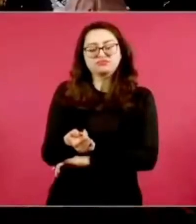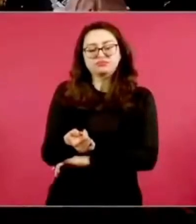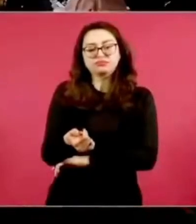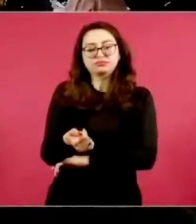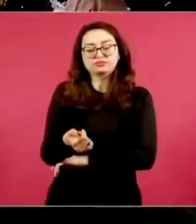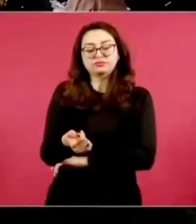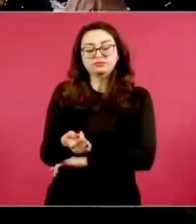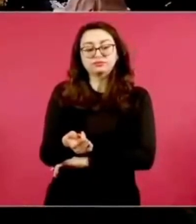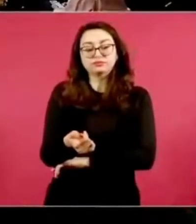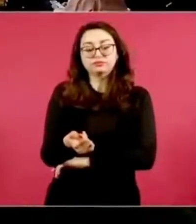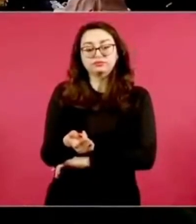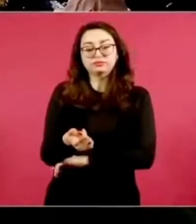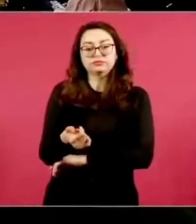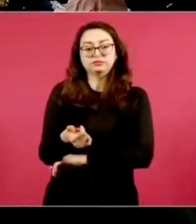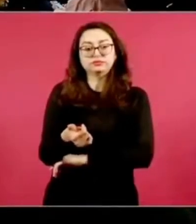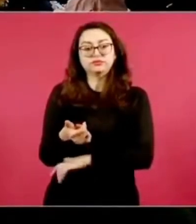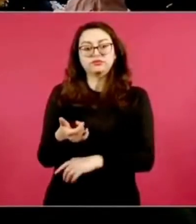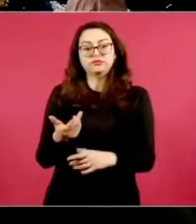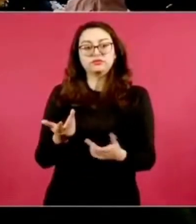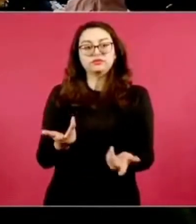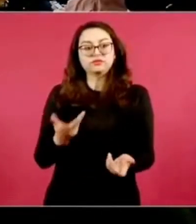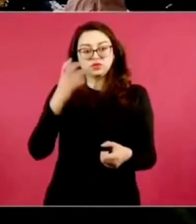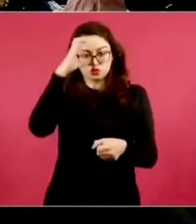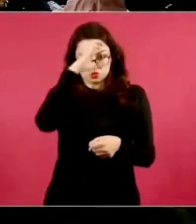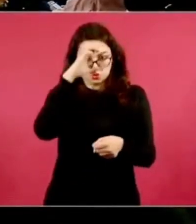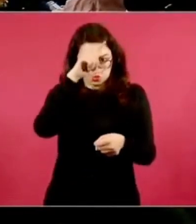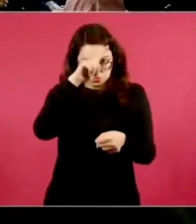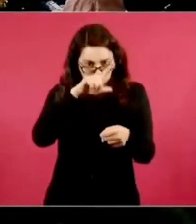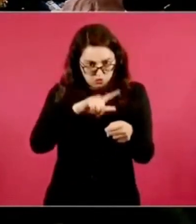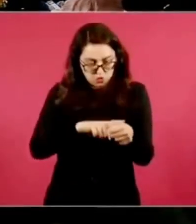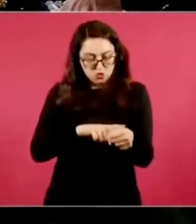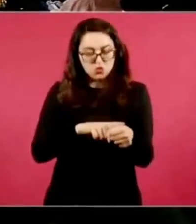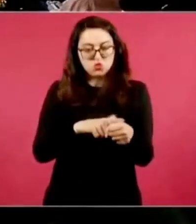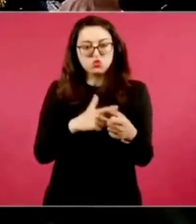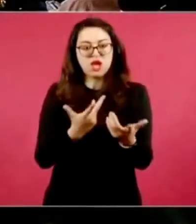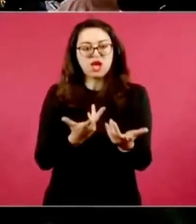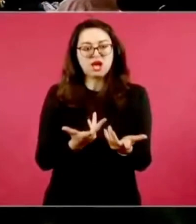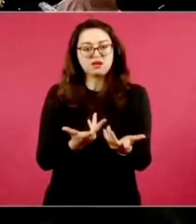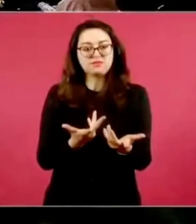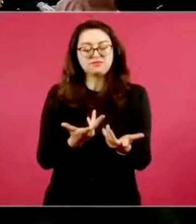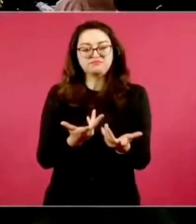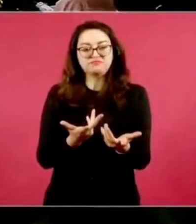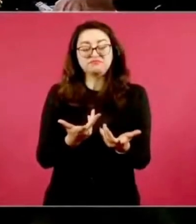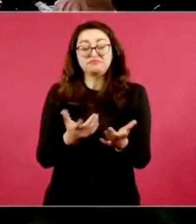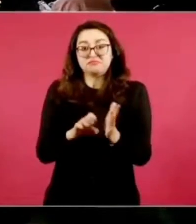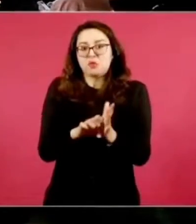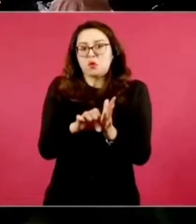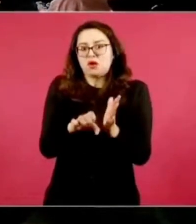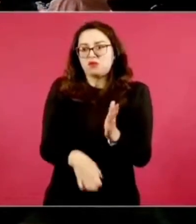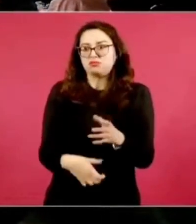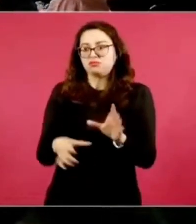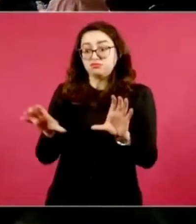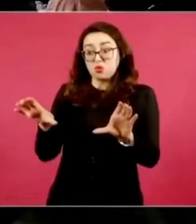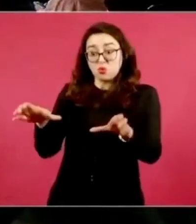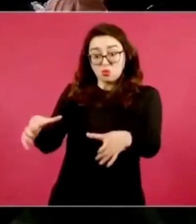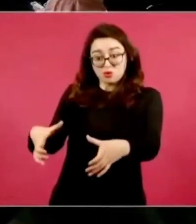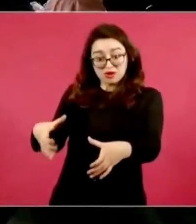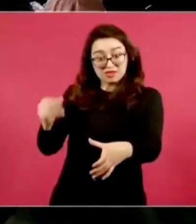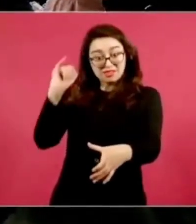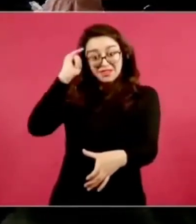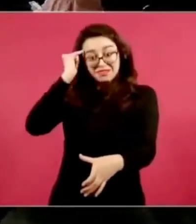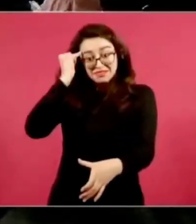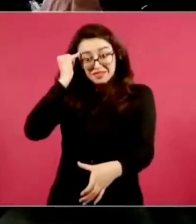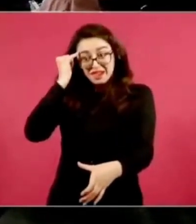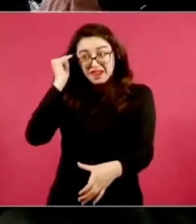Entre más cultura, bueno, en las comunidades indígenas no